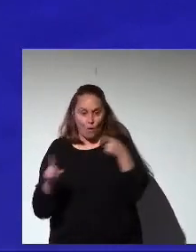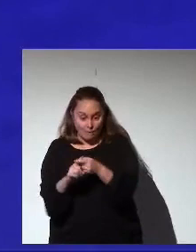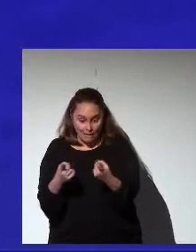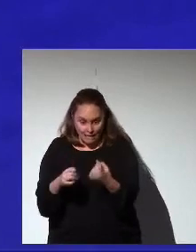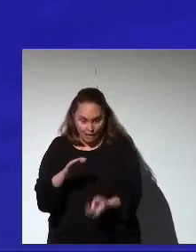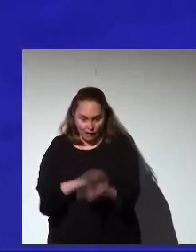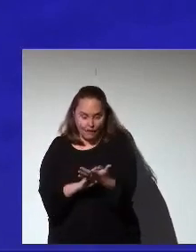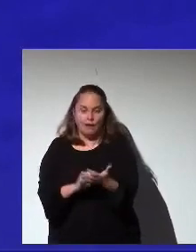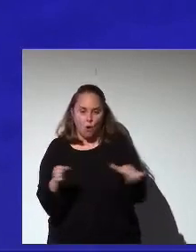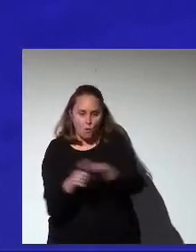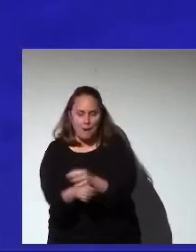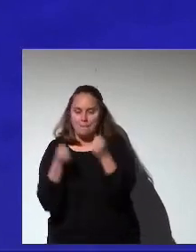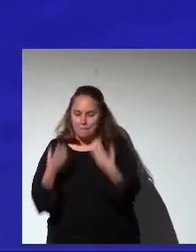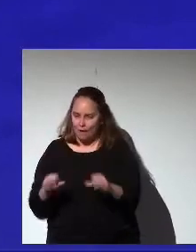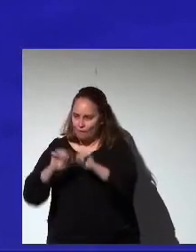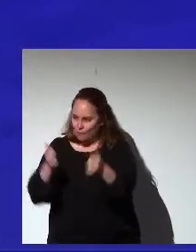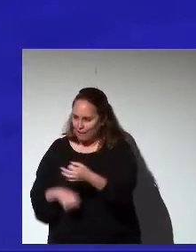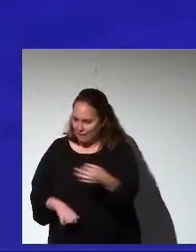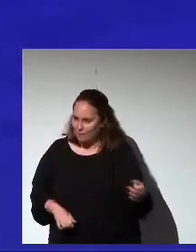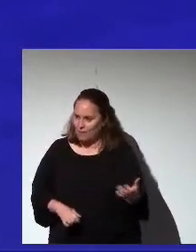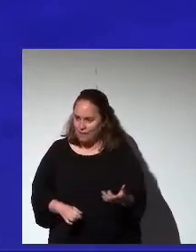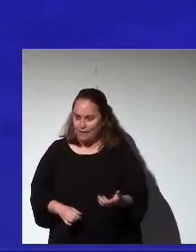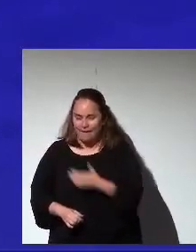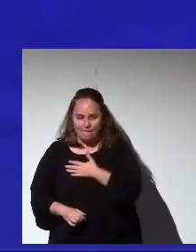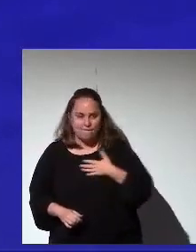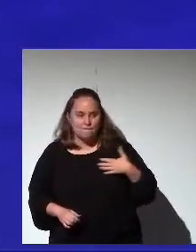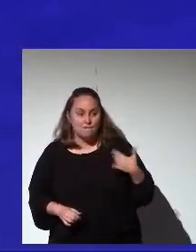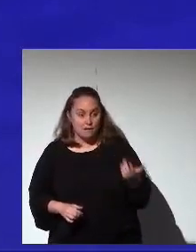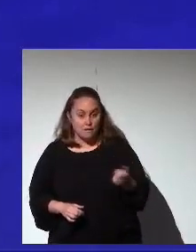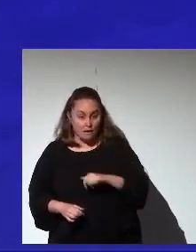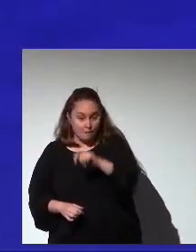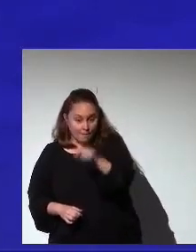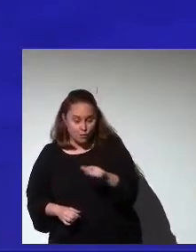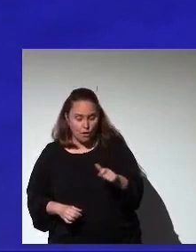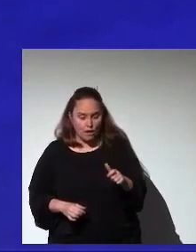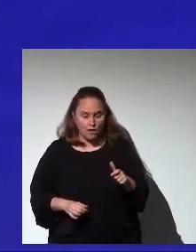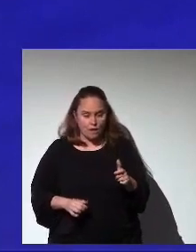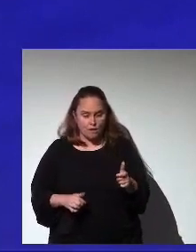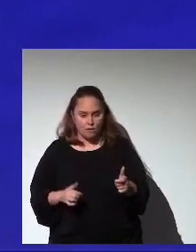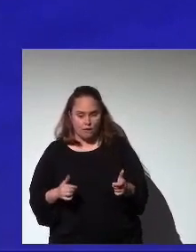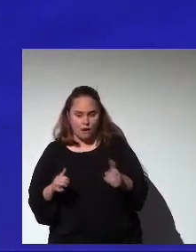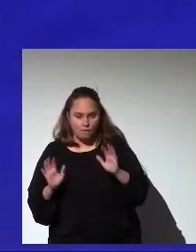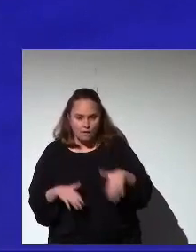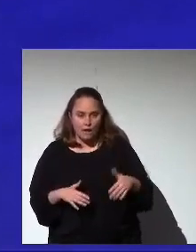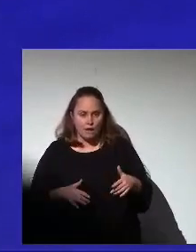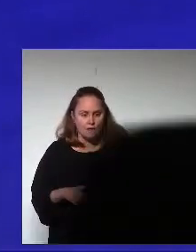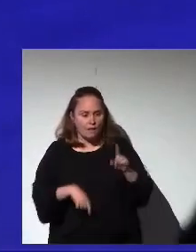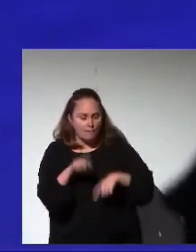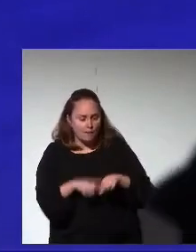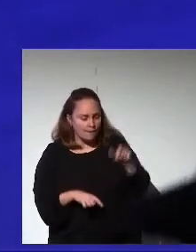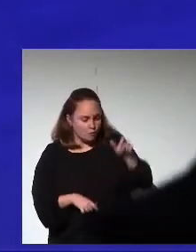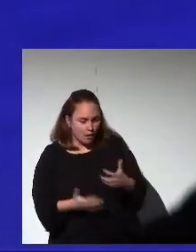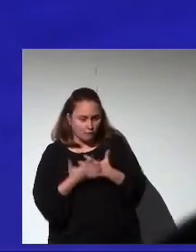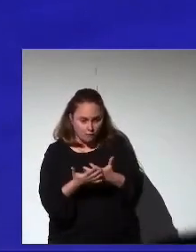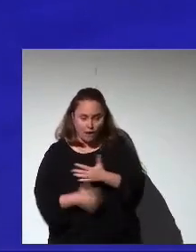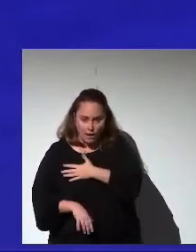y que realmente toda esa masa crítica de gente pueda realmente coadyuvar donde realmente hace falta, en